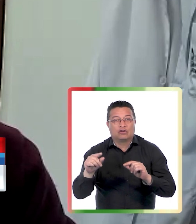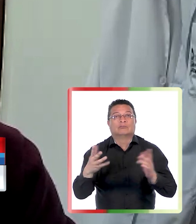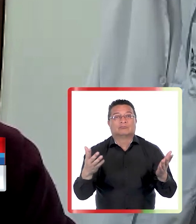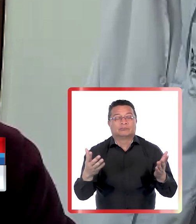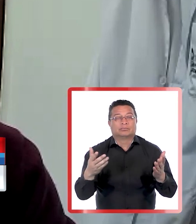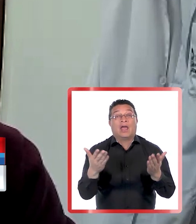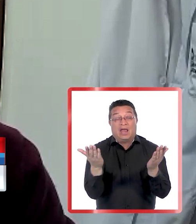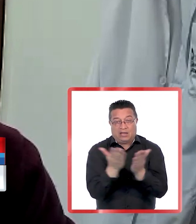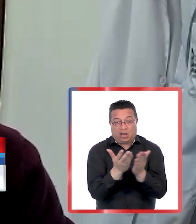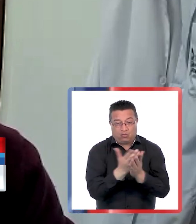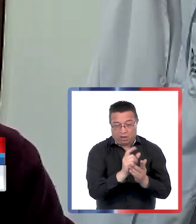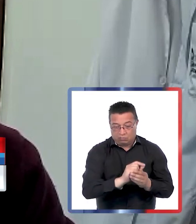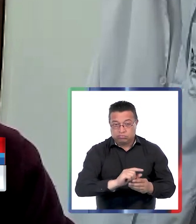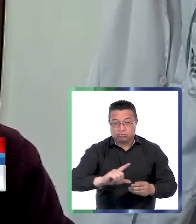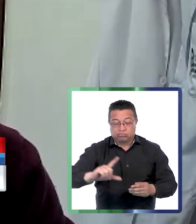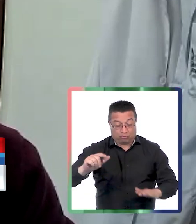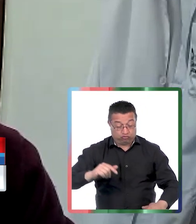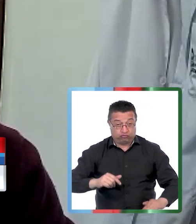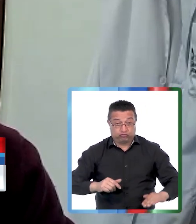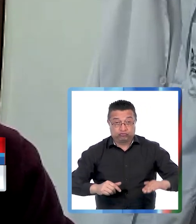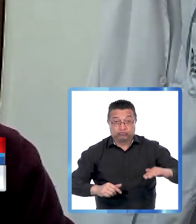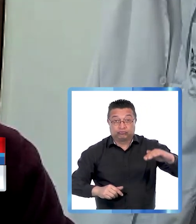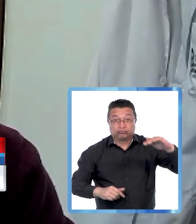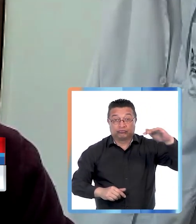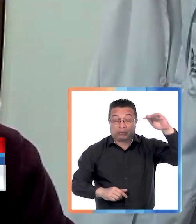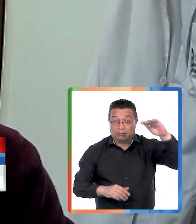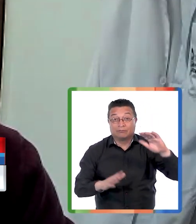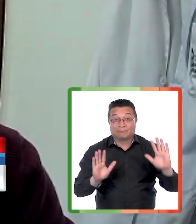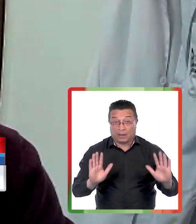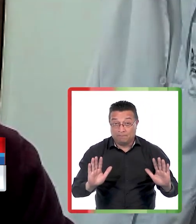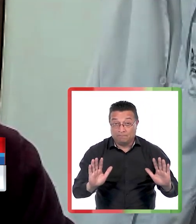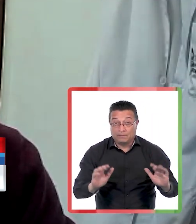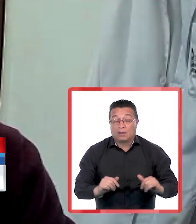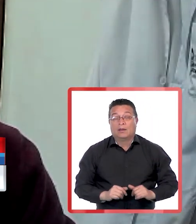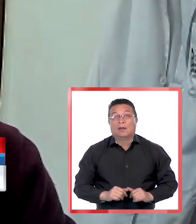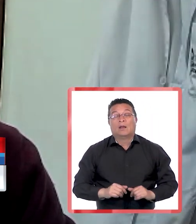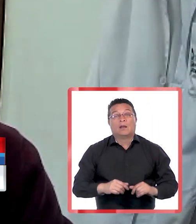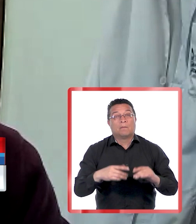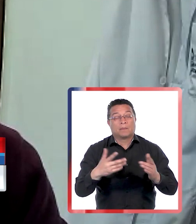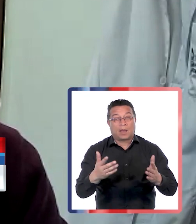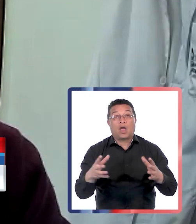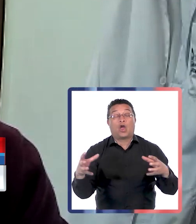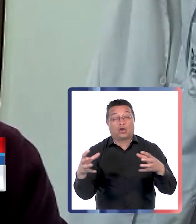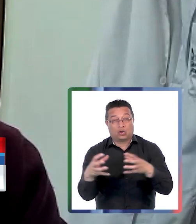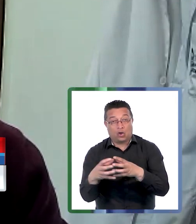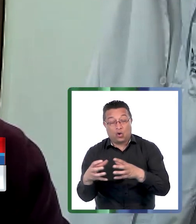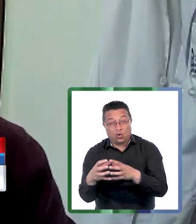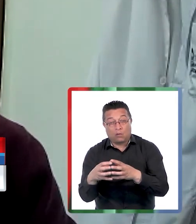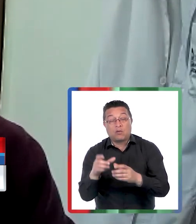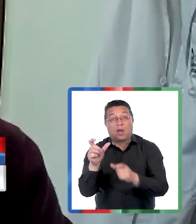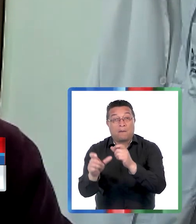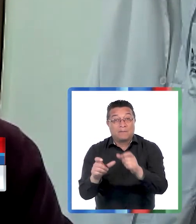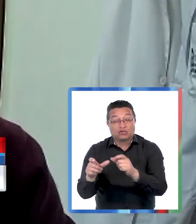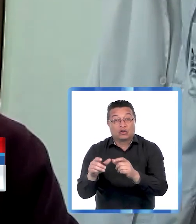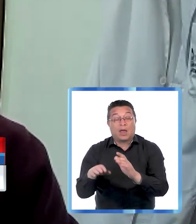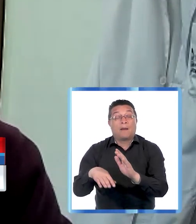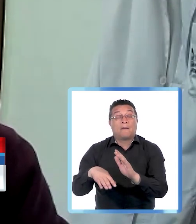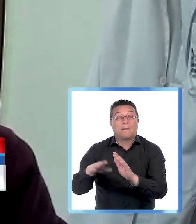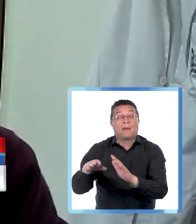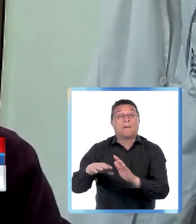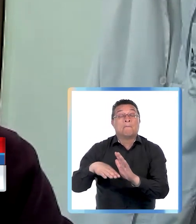Eso desde el colegio, desde chiquititos, ¿ok? Ya en un grupo de